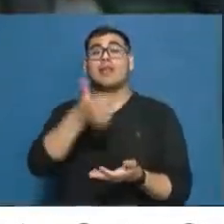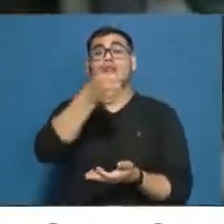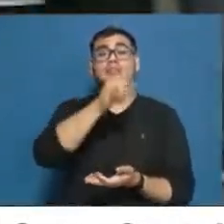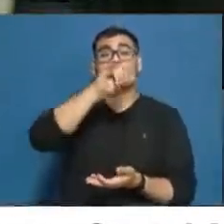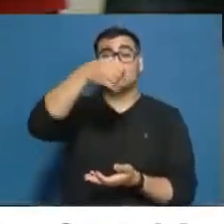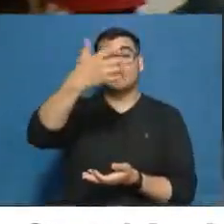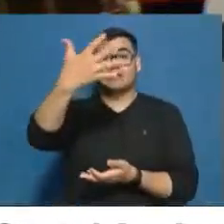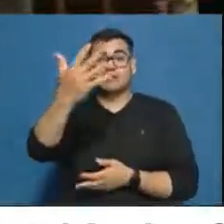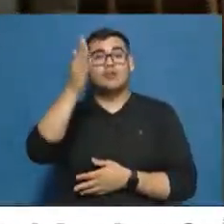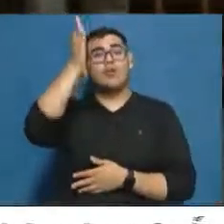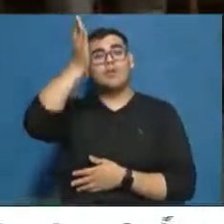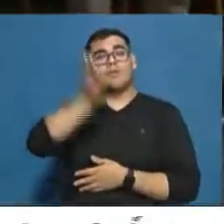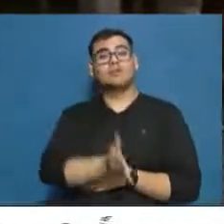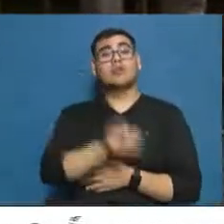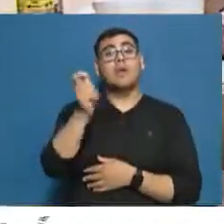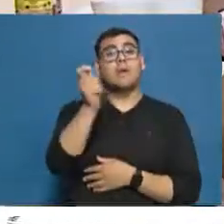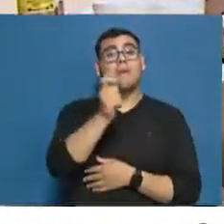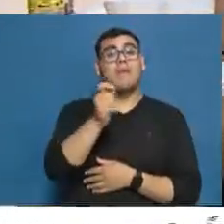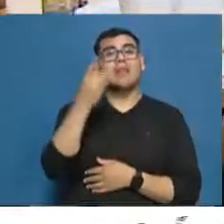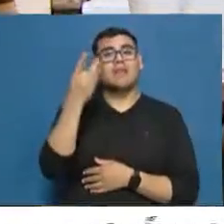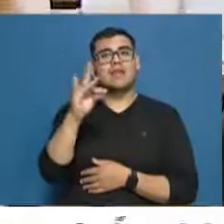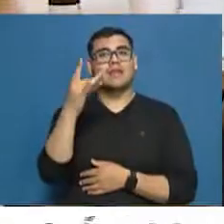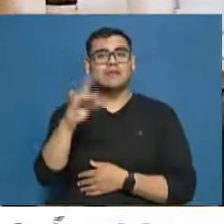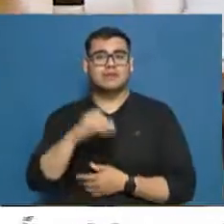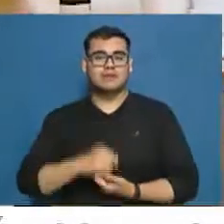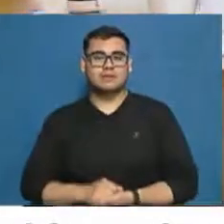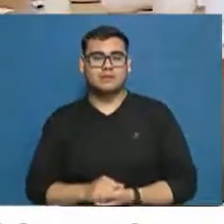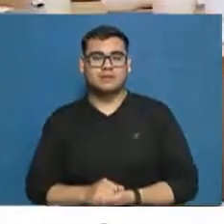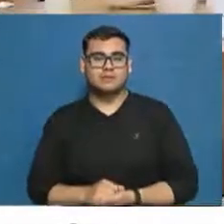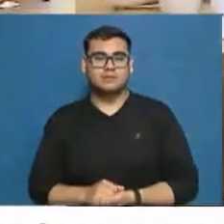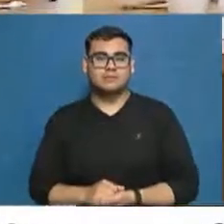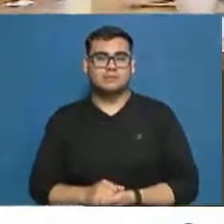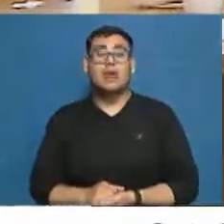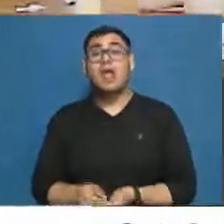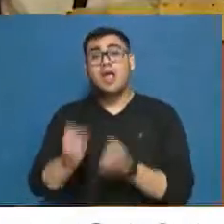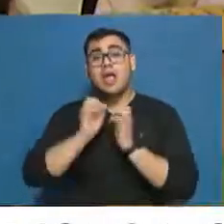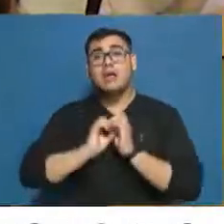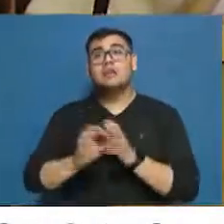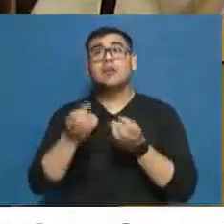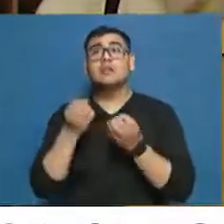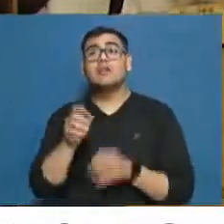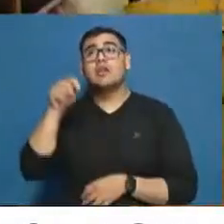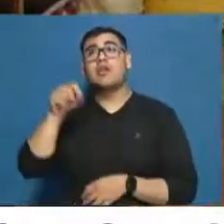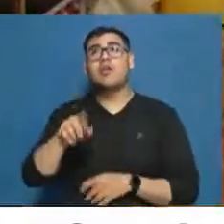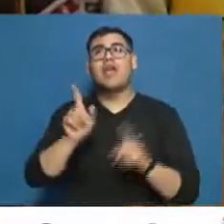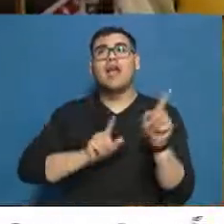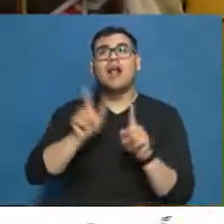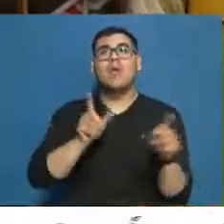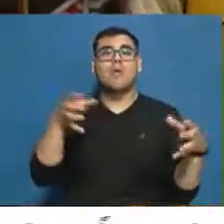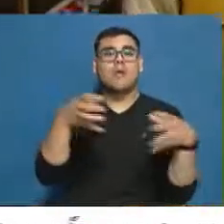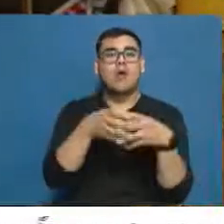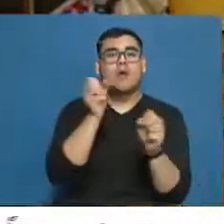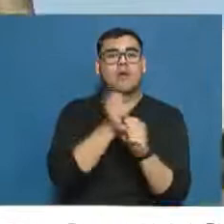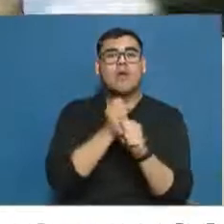6,5% de aumento para el mes de diciembre. Decimos que arrancan porque, bueno, hoy fue el turno de alguno de los gremios, como